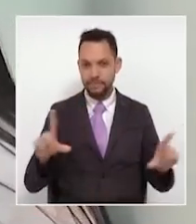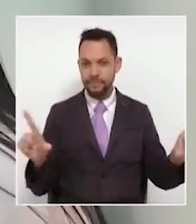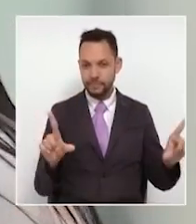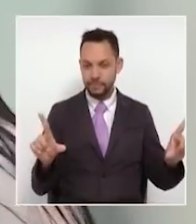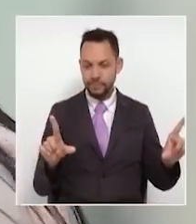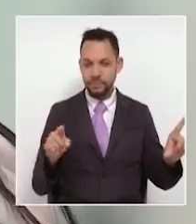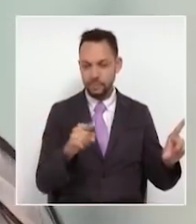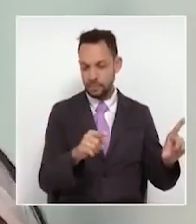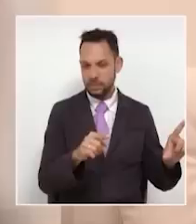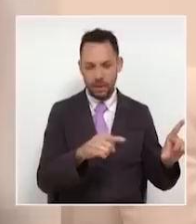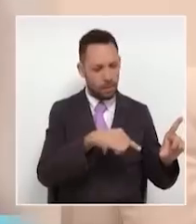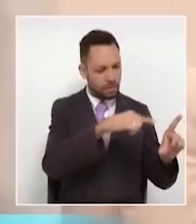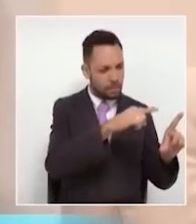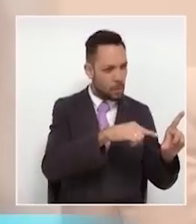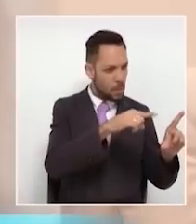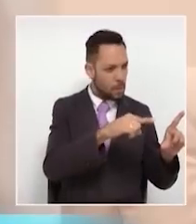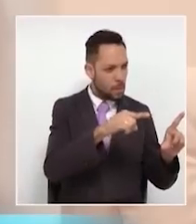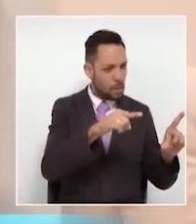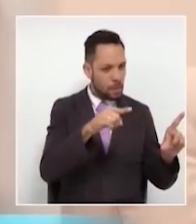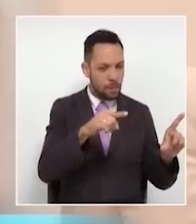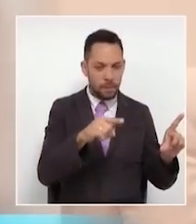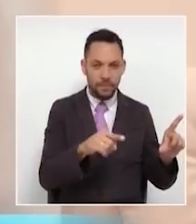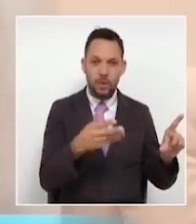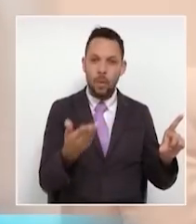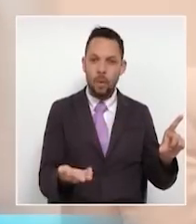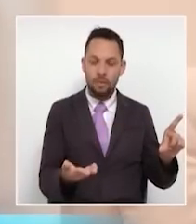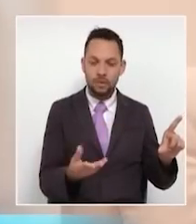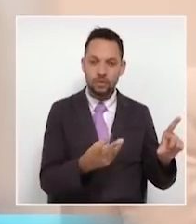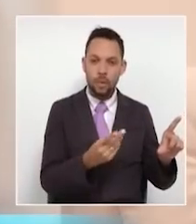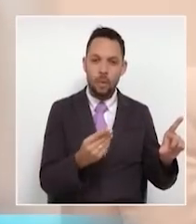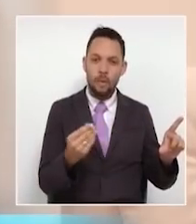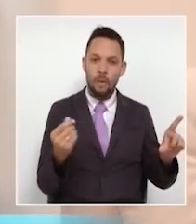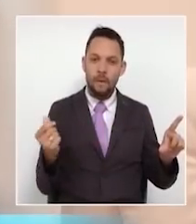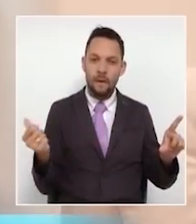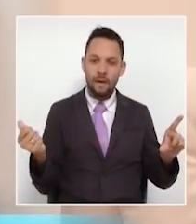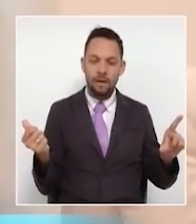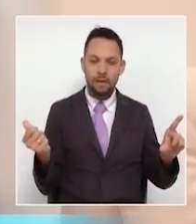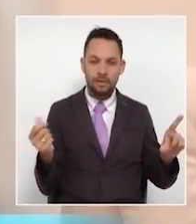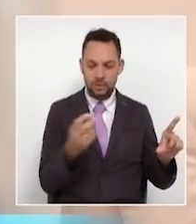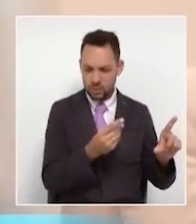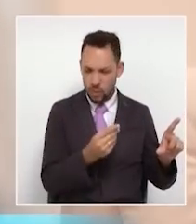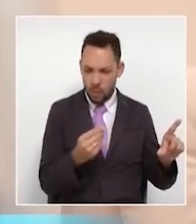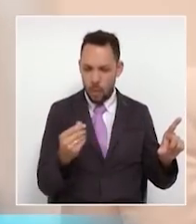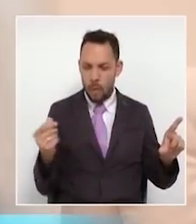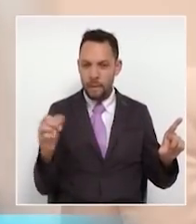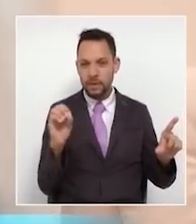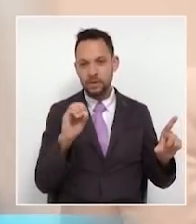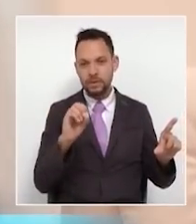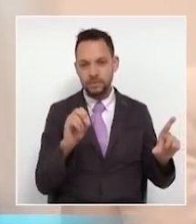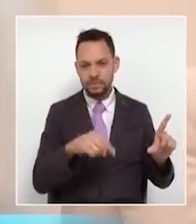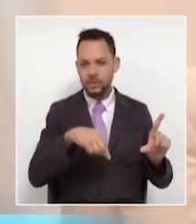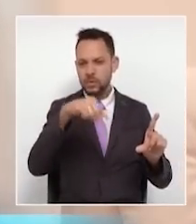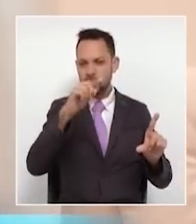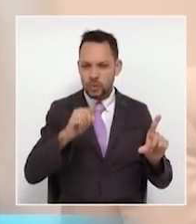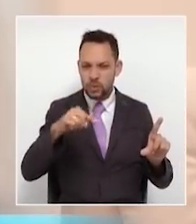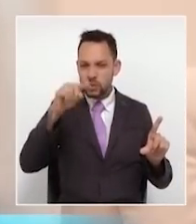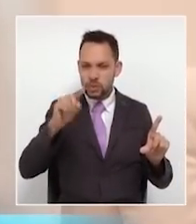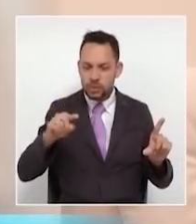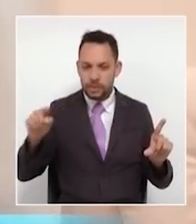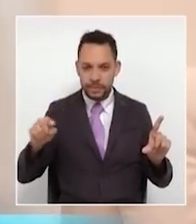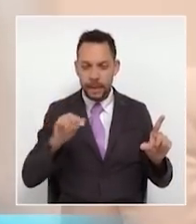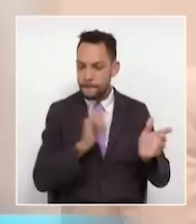del protocolo como vemos las ondas lentas y las ondas elevadas por ejemplo acá son dos